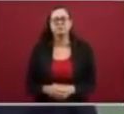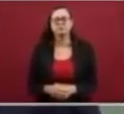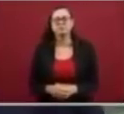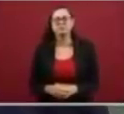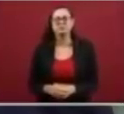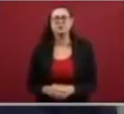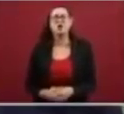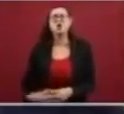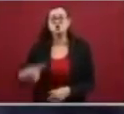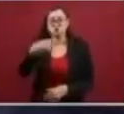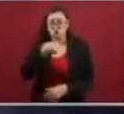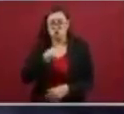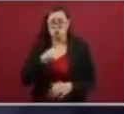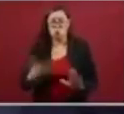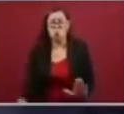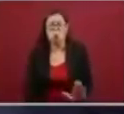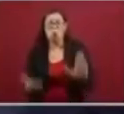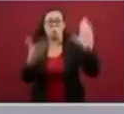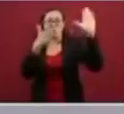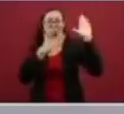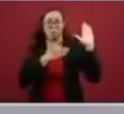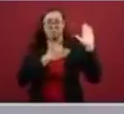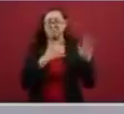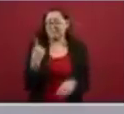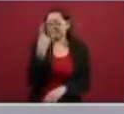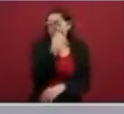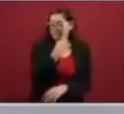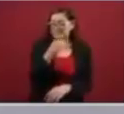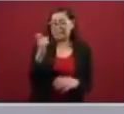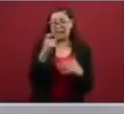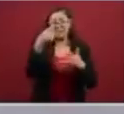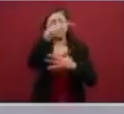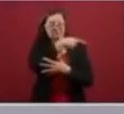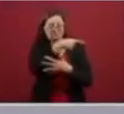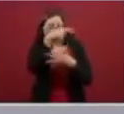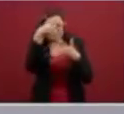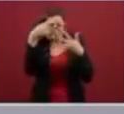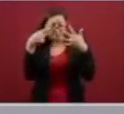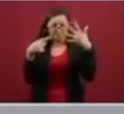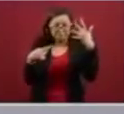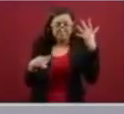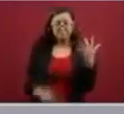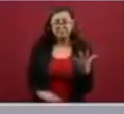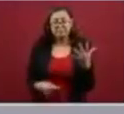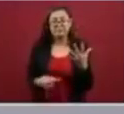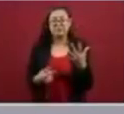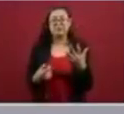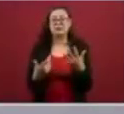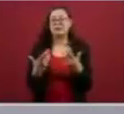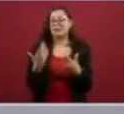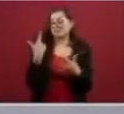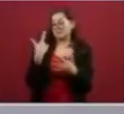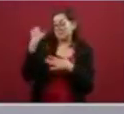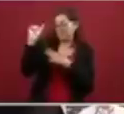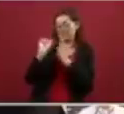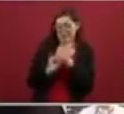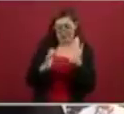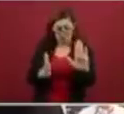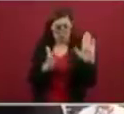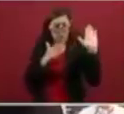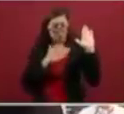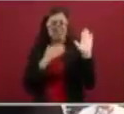78 de los 100 compromisos que hice en esta plaza hace 7 meses.